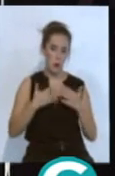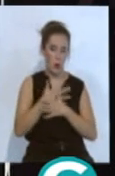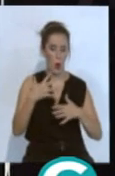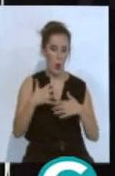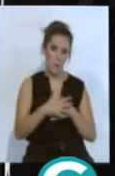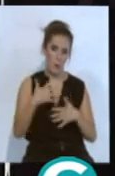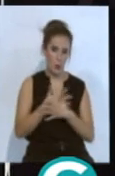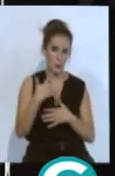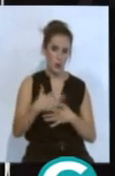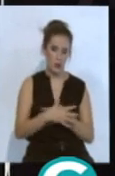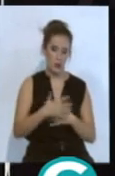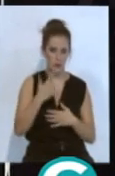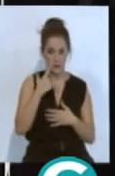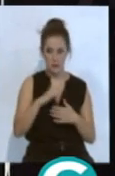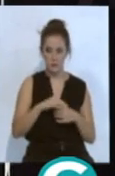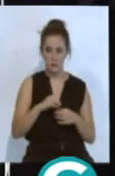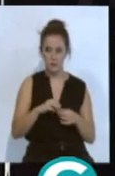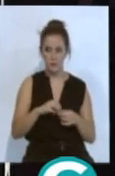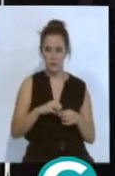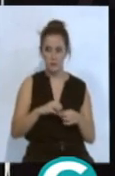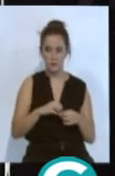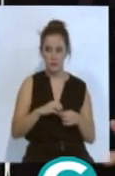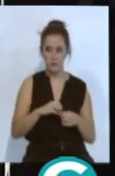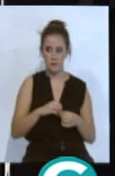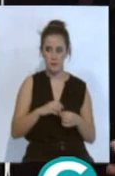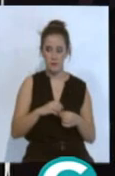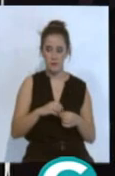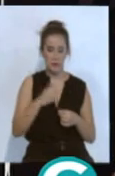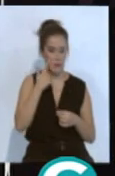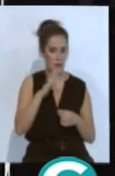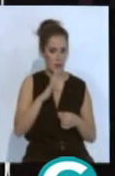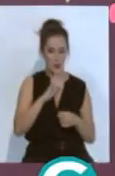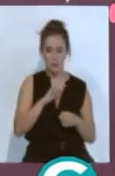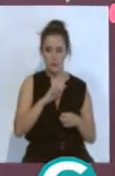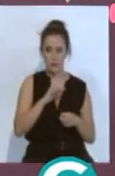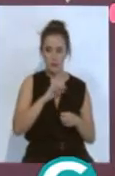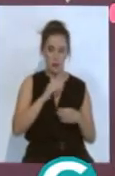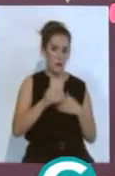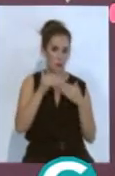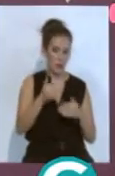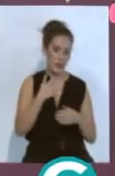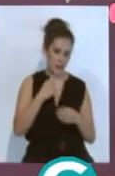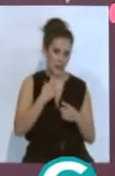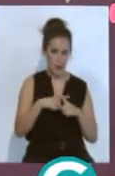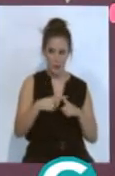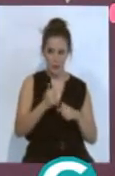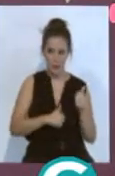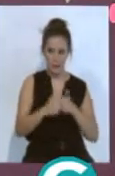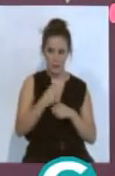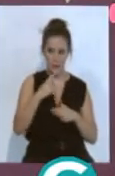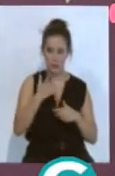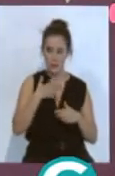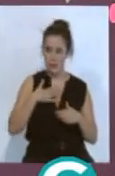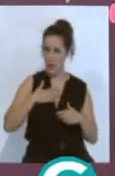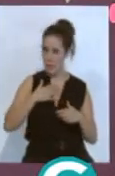Popurrí... ¿De popurrises? No, vamos a rescatar, vamos a adelantar unas cositas. Venga. Vale, venga. Vamos a adelantar. Yo no soy muy de exclusiva, pero si me la